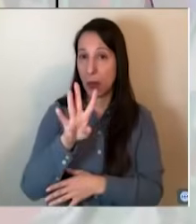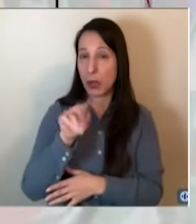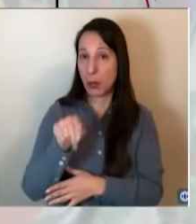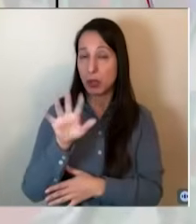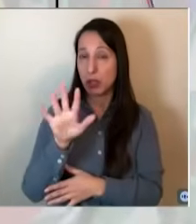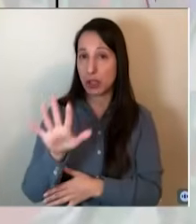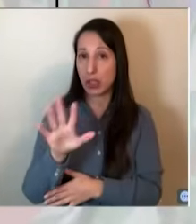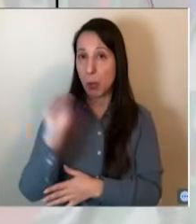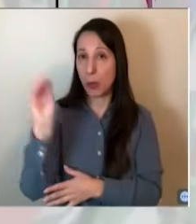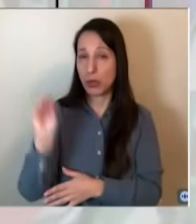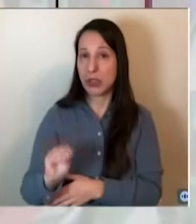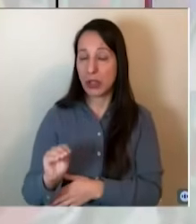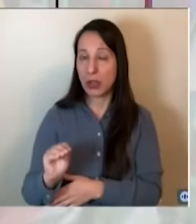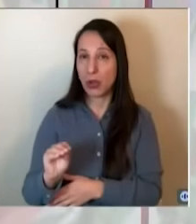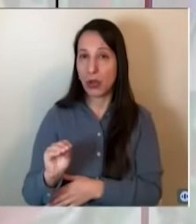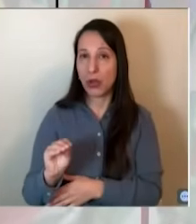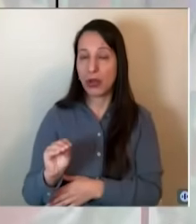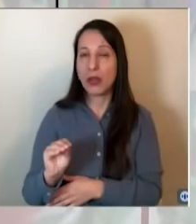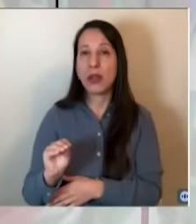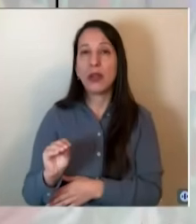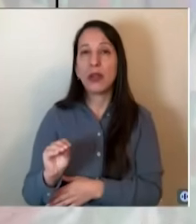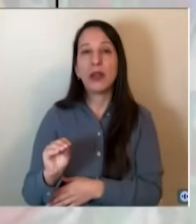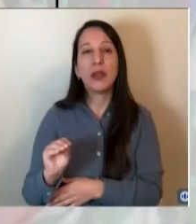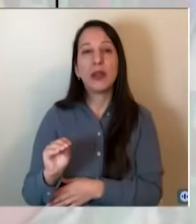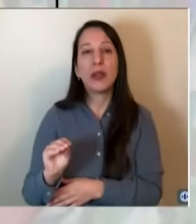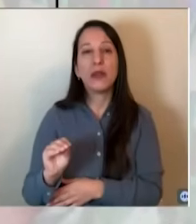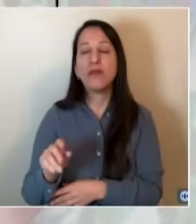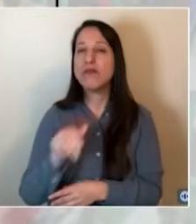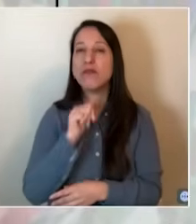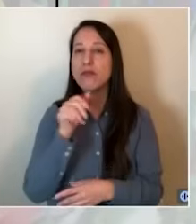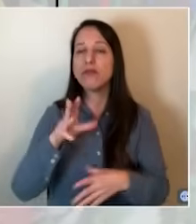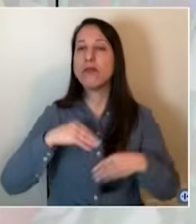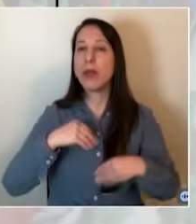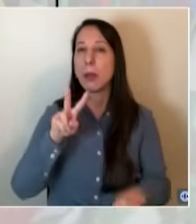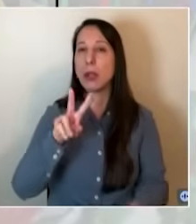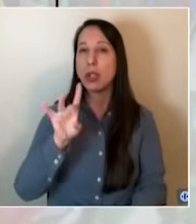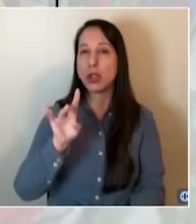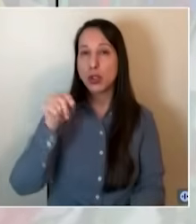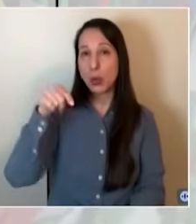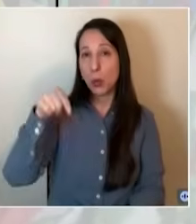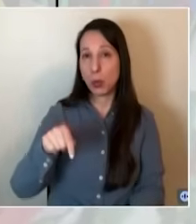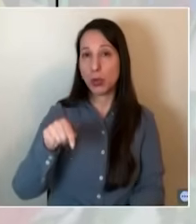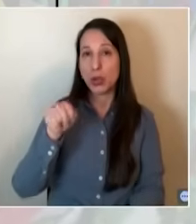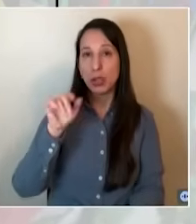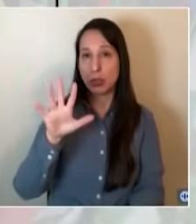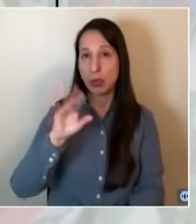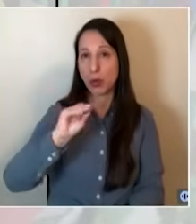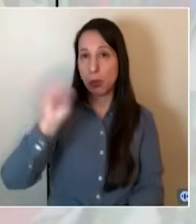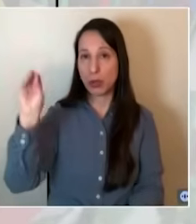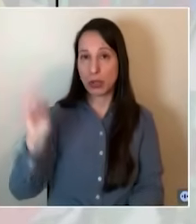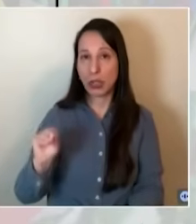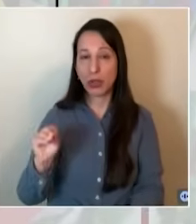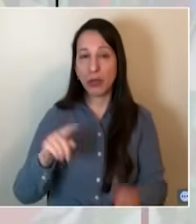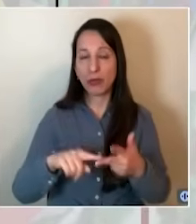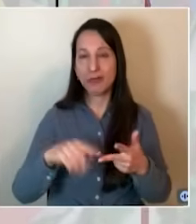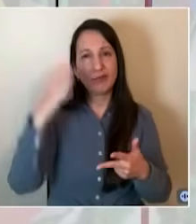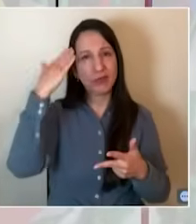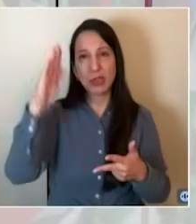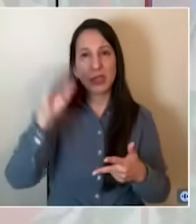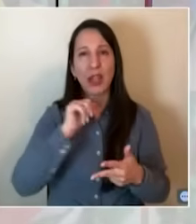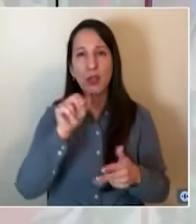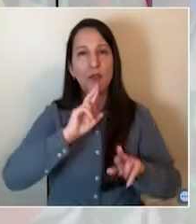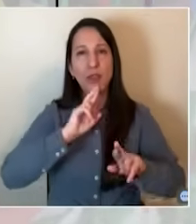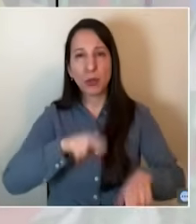64.5%, una desaprobación del 28.5% y de no sé y no responde un